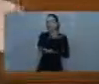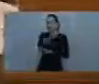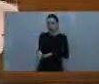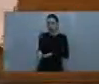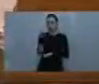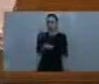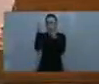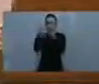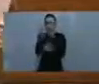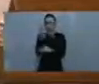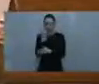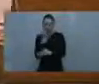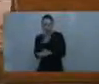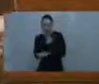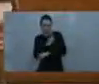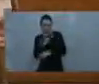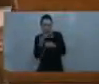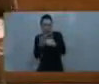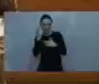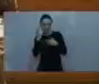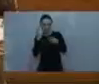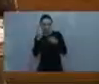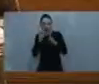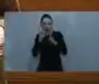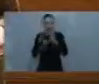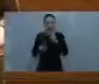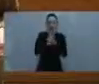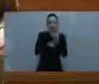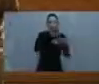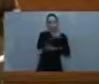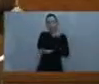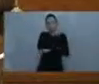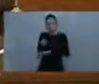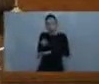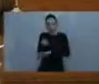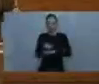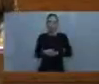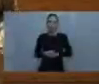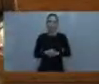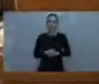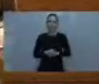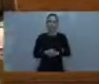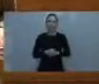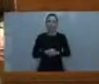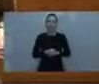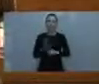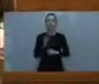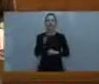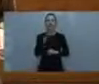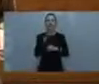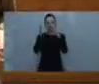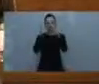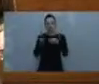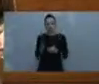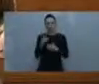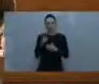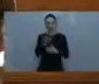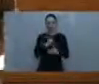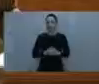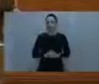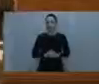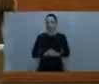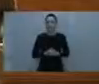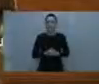sí porque el reglamento lo determina. Y, claro, usted decía